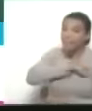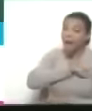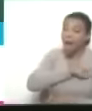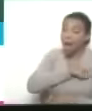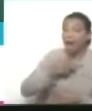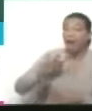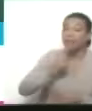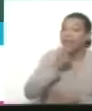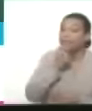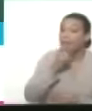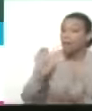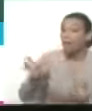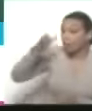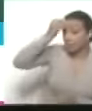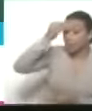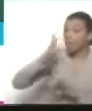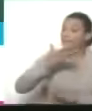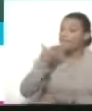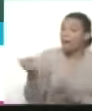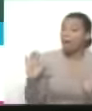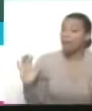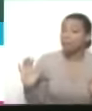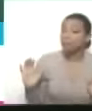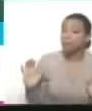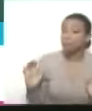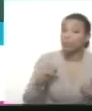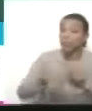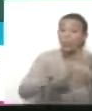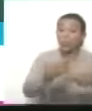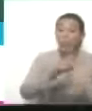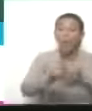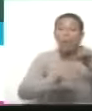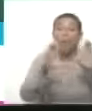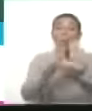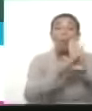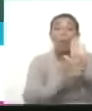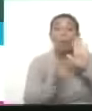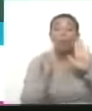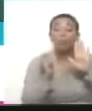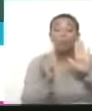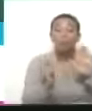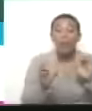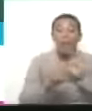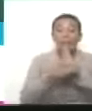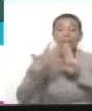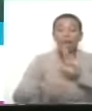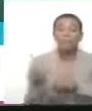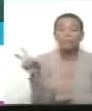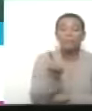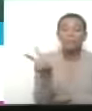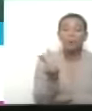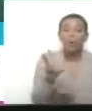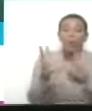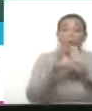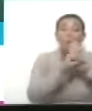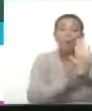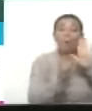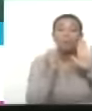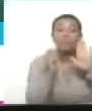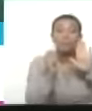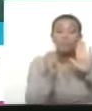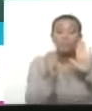traducir al inglés referéndum constitucional soberano de Venezuela constitucional